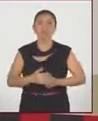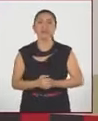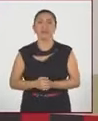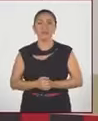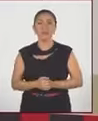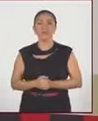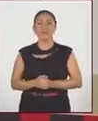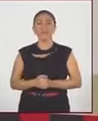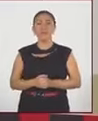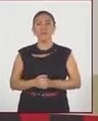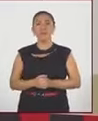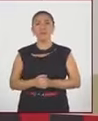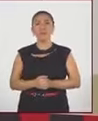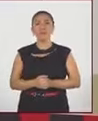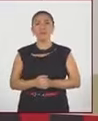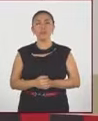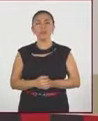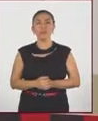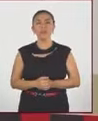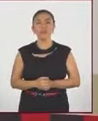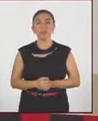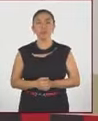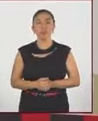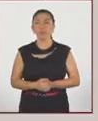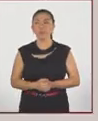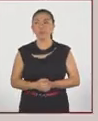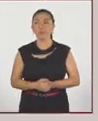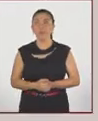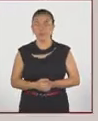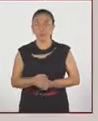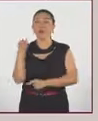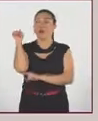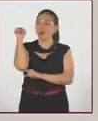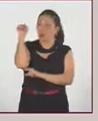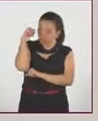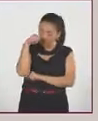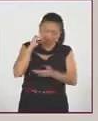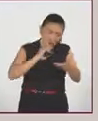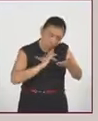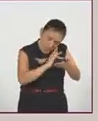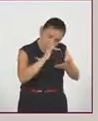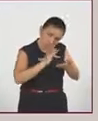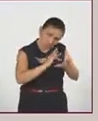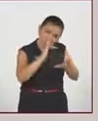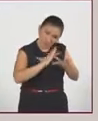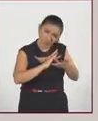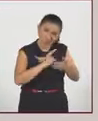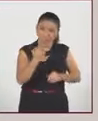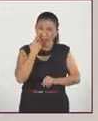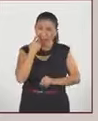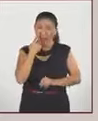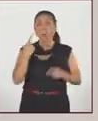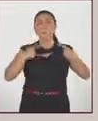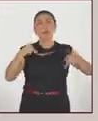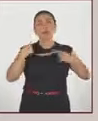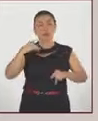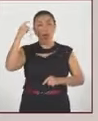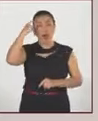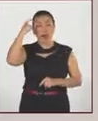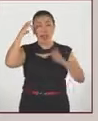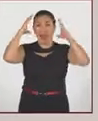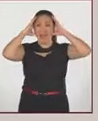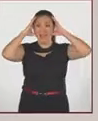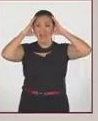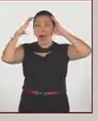Perfecto. La flexión cervical por los dispositivos, generalmente la cabeza del adulto pesa 5 kilos